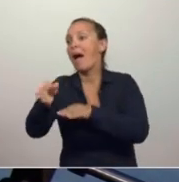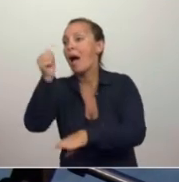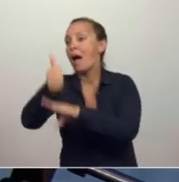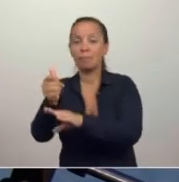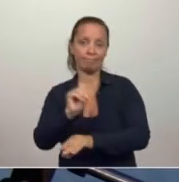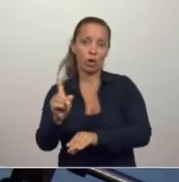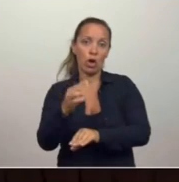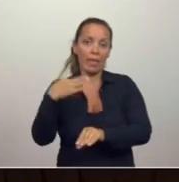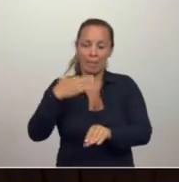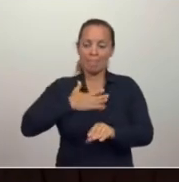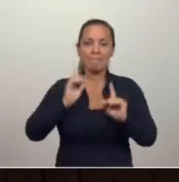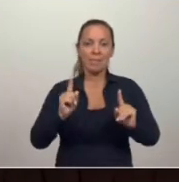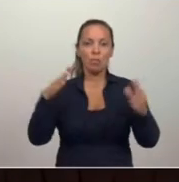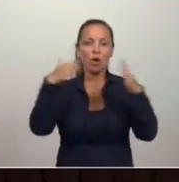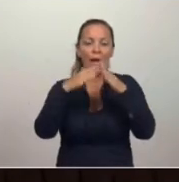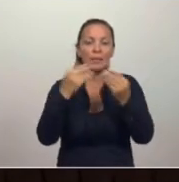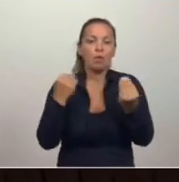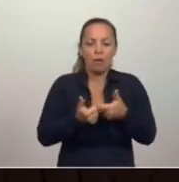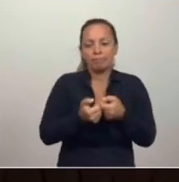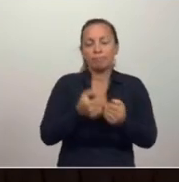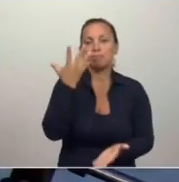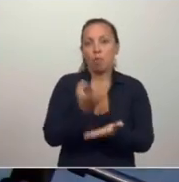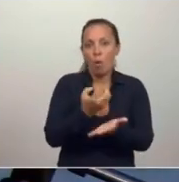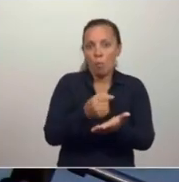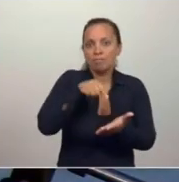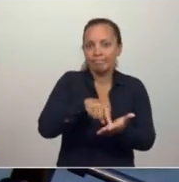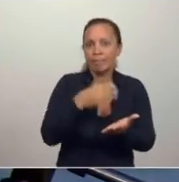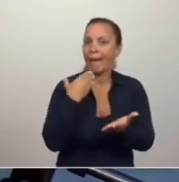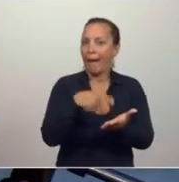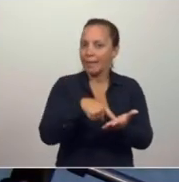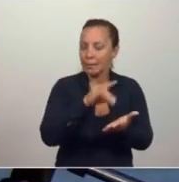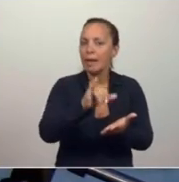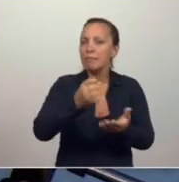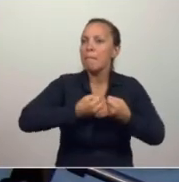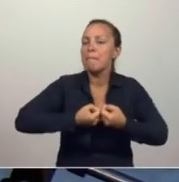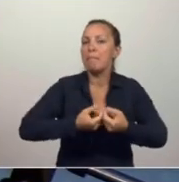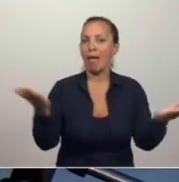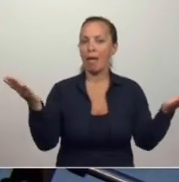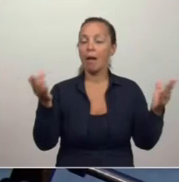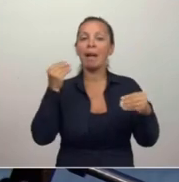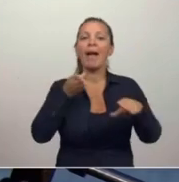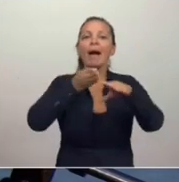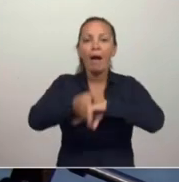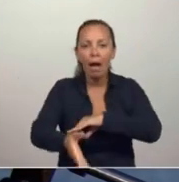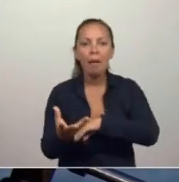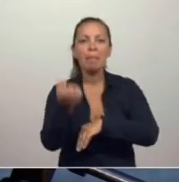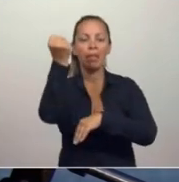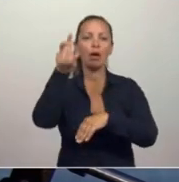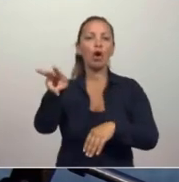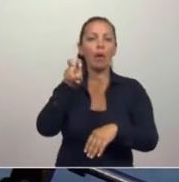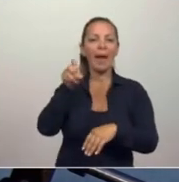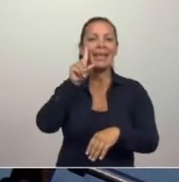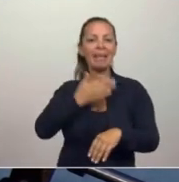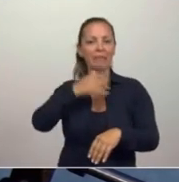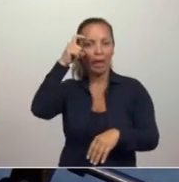salir de tu casa con tu dispositivo electrónico así la lanzamos para que se pudiera Acceder al Ife llegar